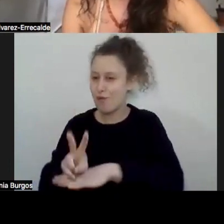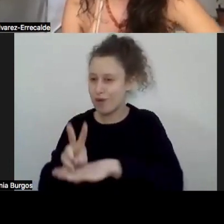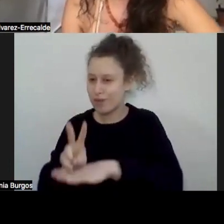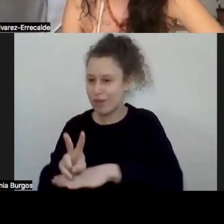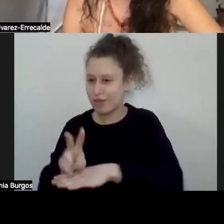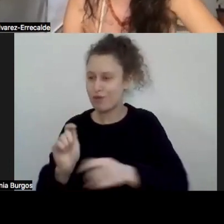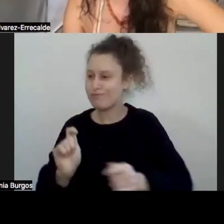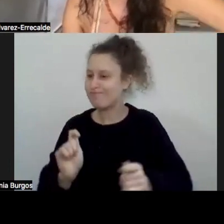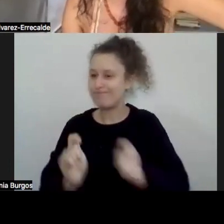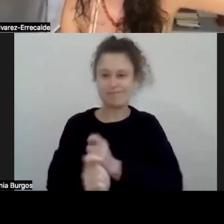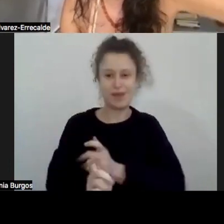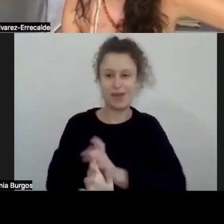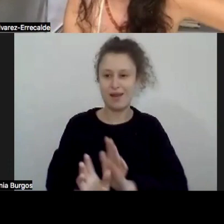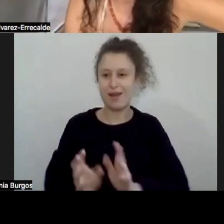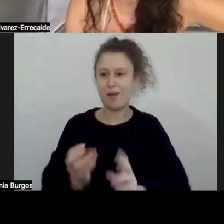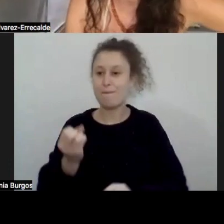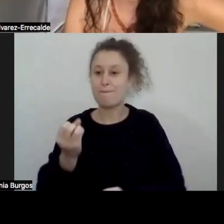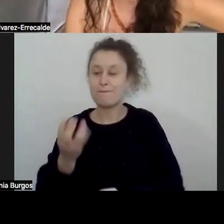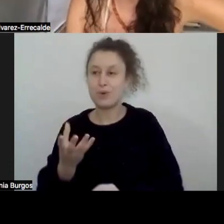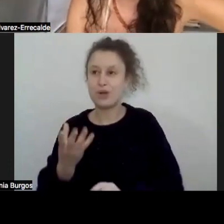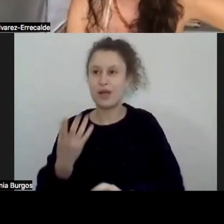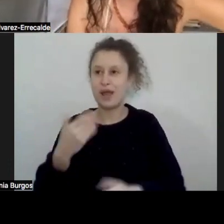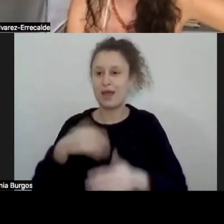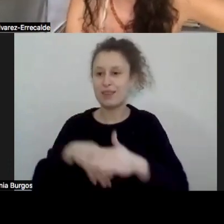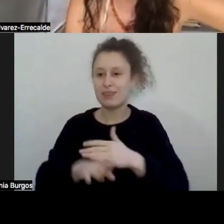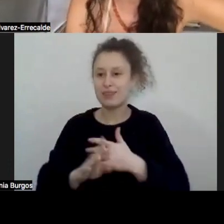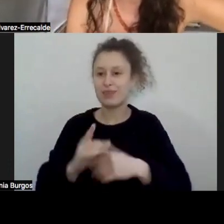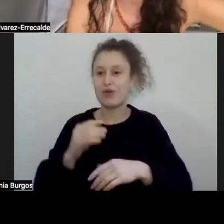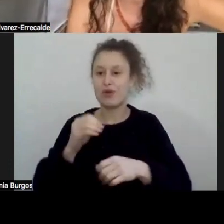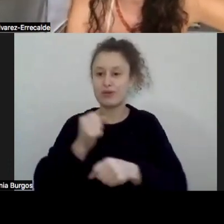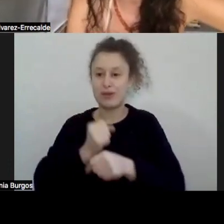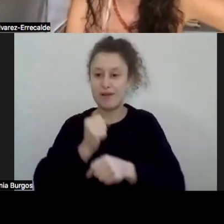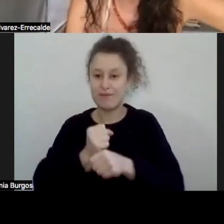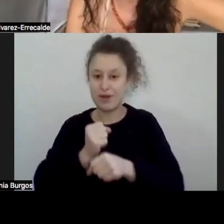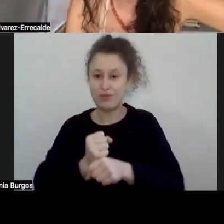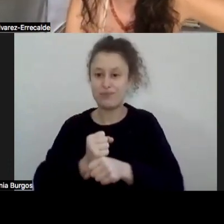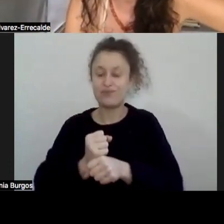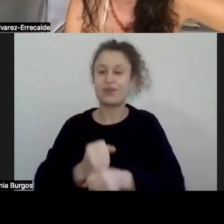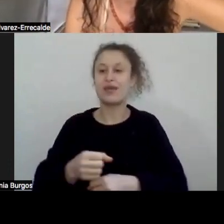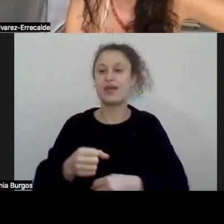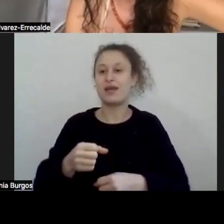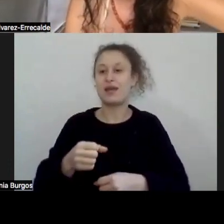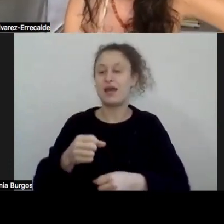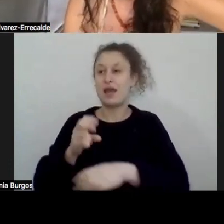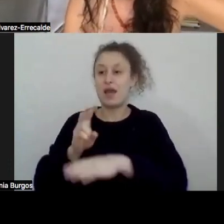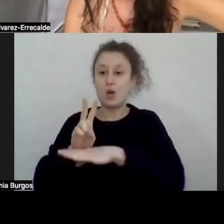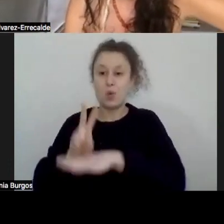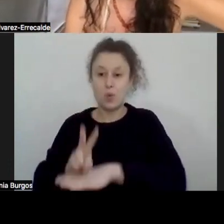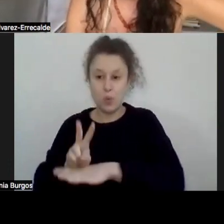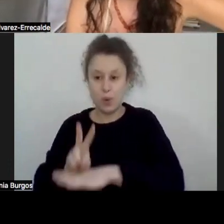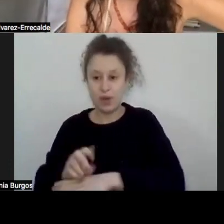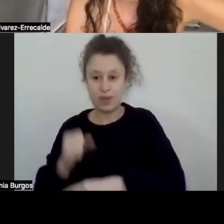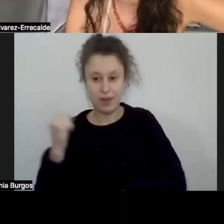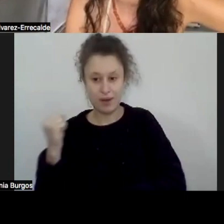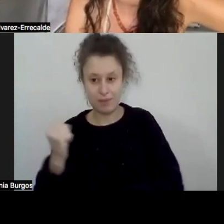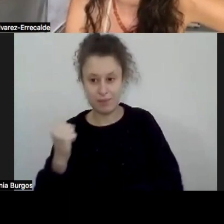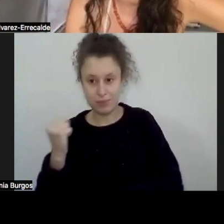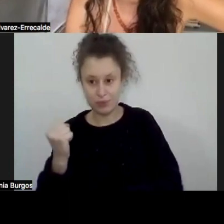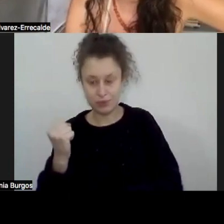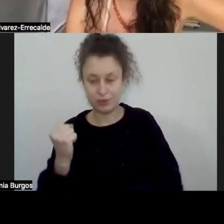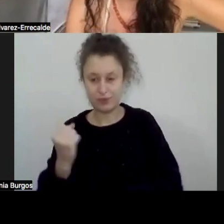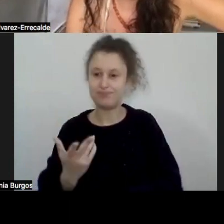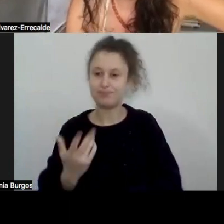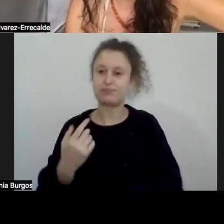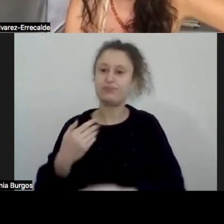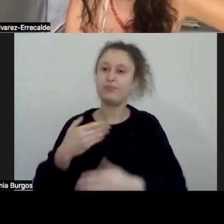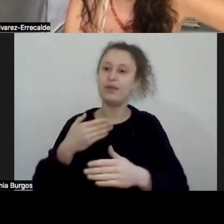trabajo de Quear, Cuidar Importa en el libro, uno de los prólogos que inician este trabajo es de Miguel González Morales,